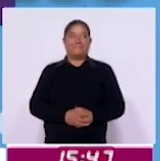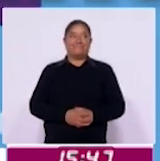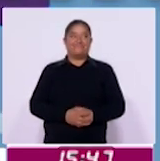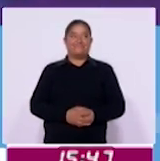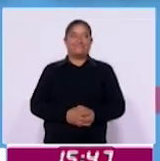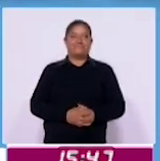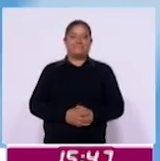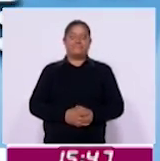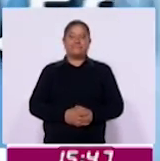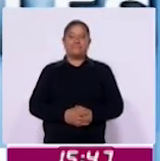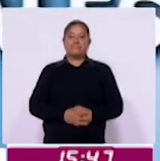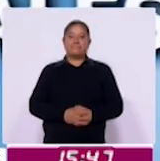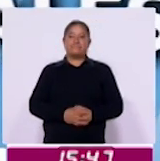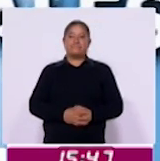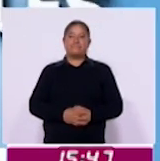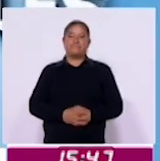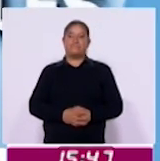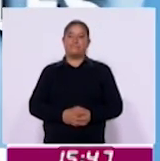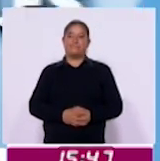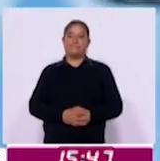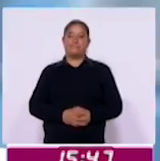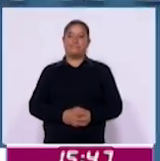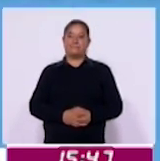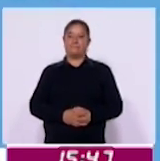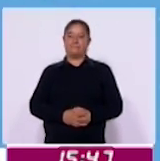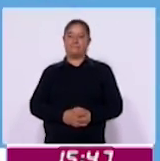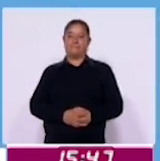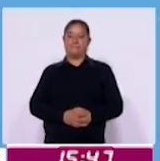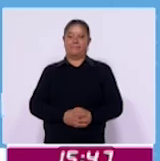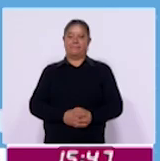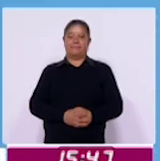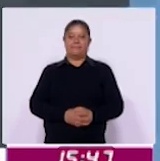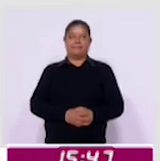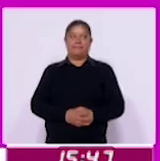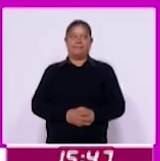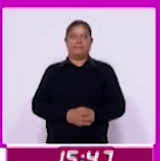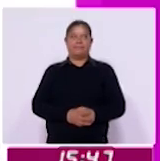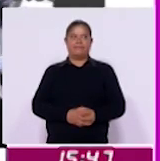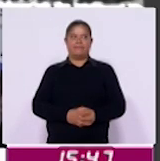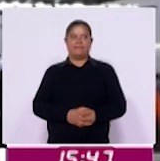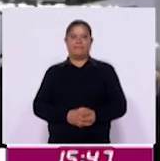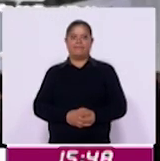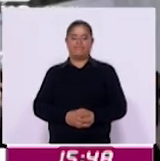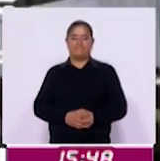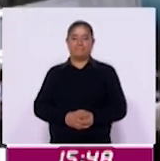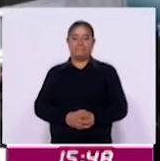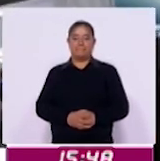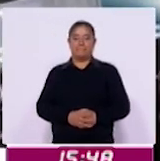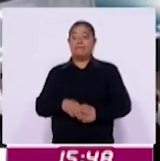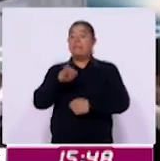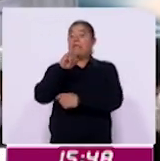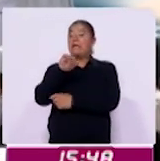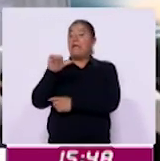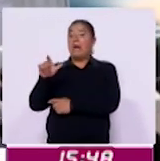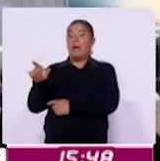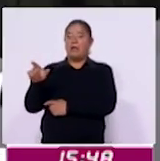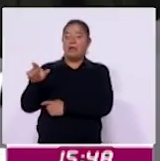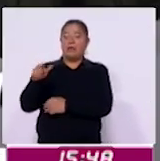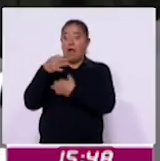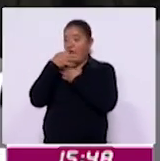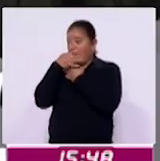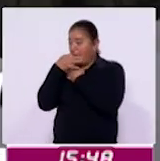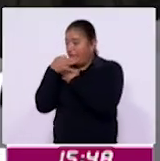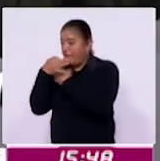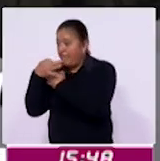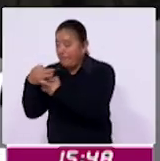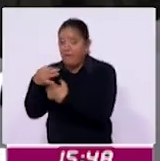Breves internacionales. La inteligencia artificial acaparó la atención en